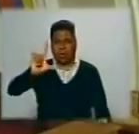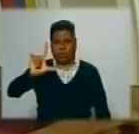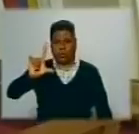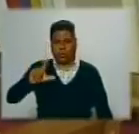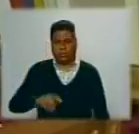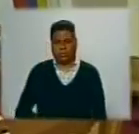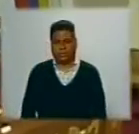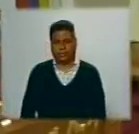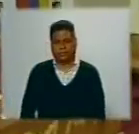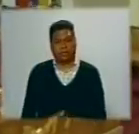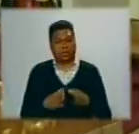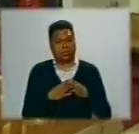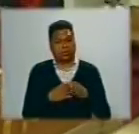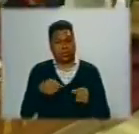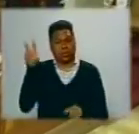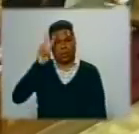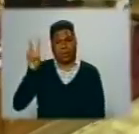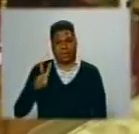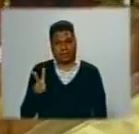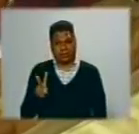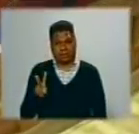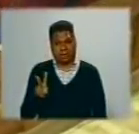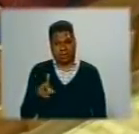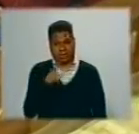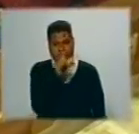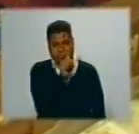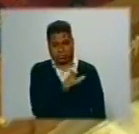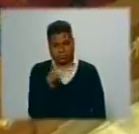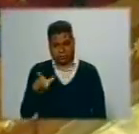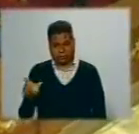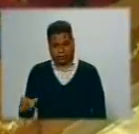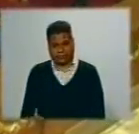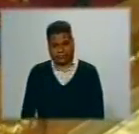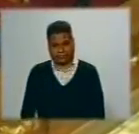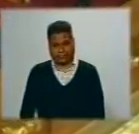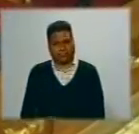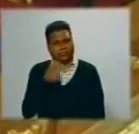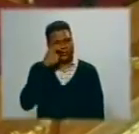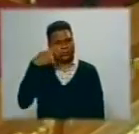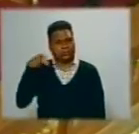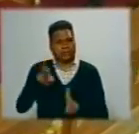los venezolanos y las venezolanas somos un pueblo de paz,